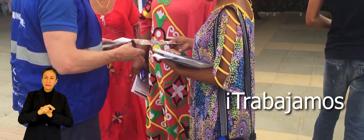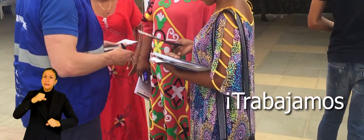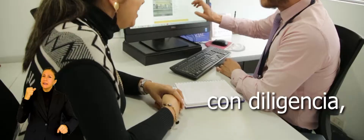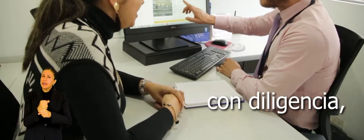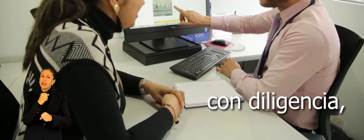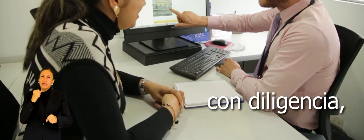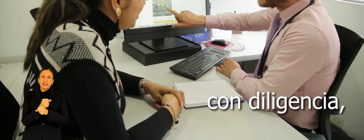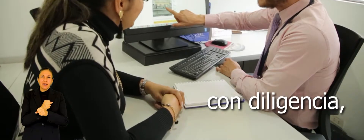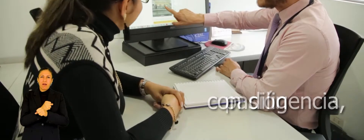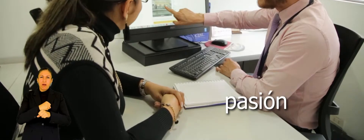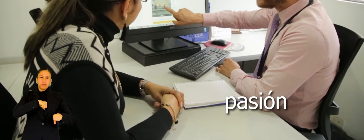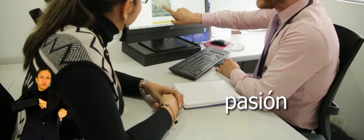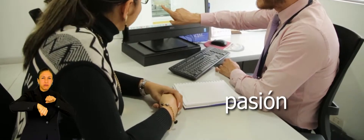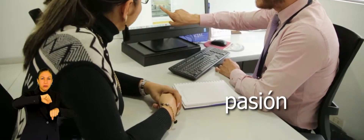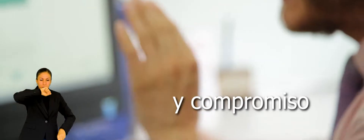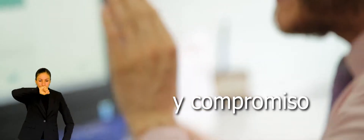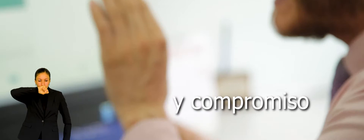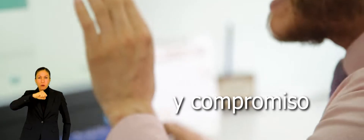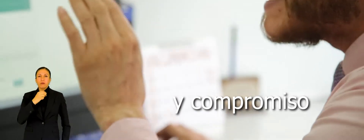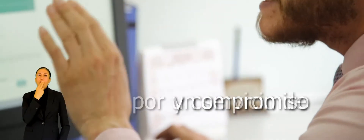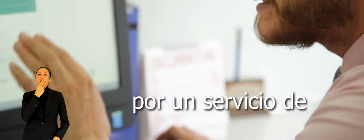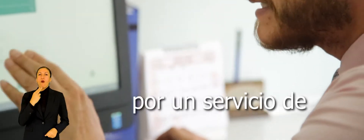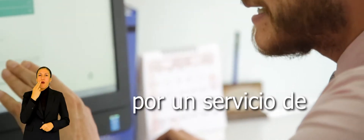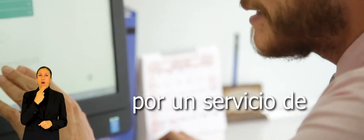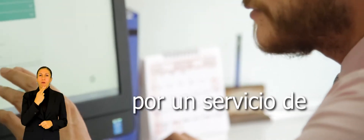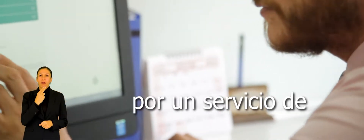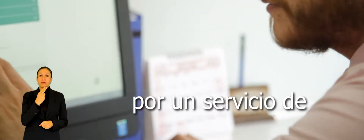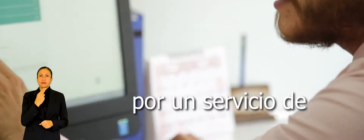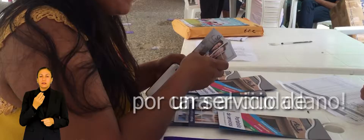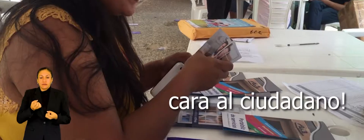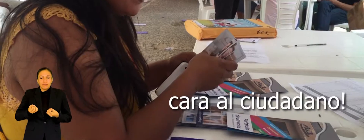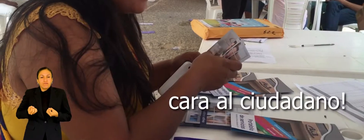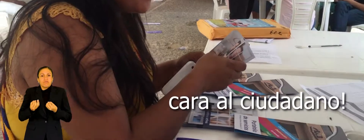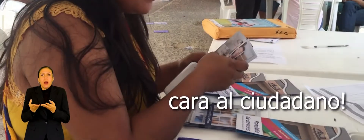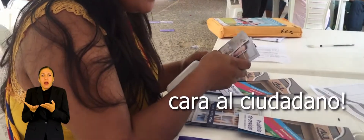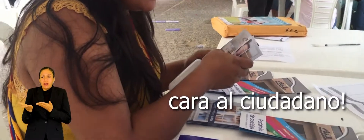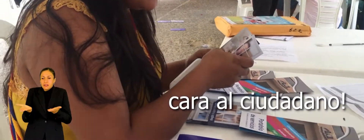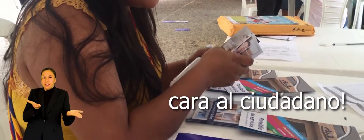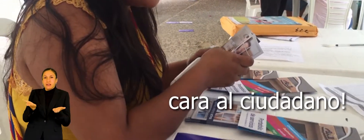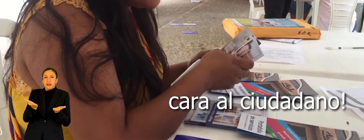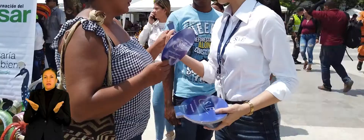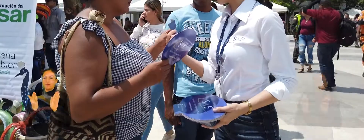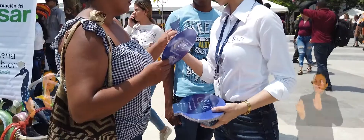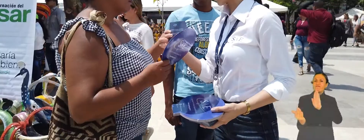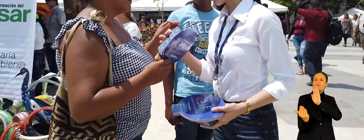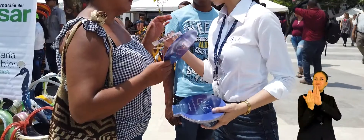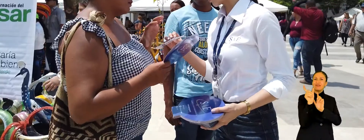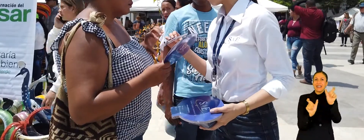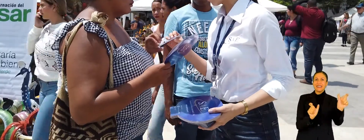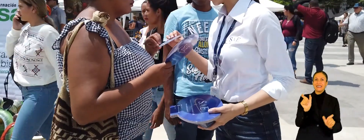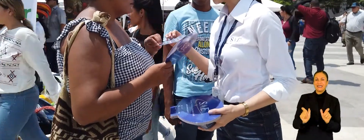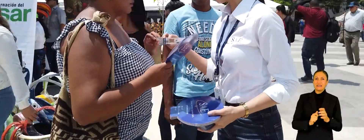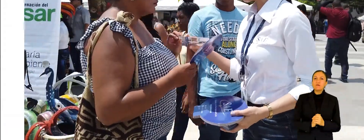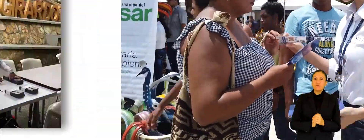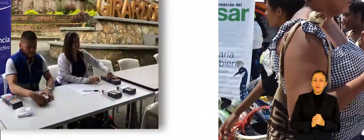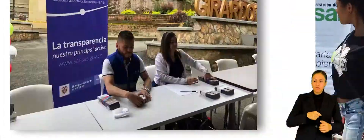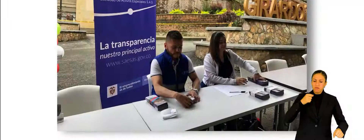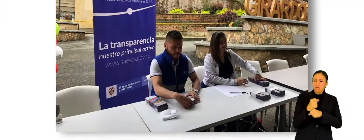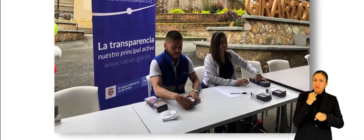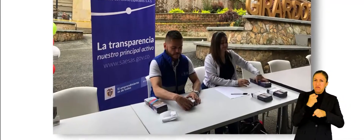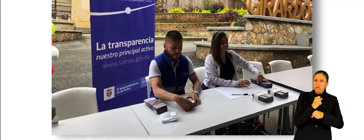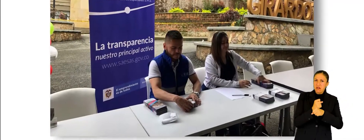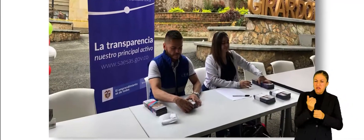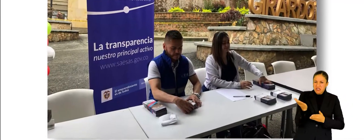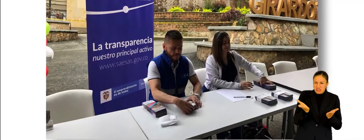Trabajamos con diligencia, pasión y compromiso por un servicio de cara al ciudadano. Trabajamos para acercar los